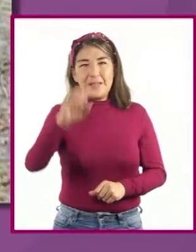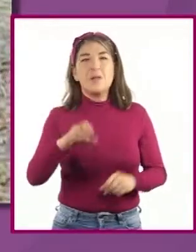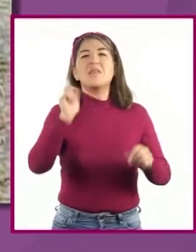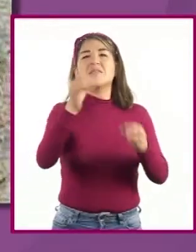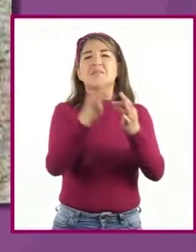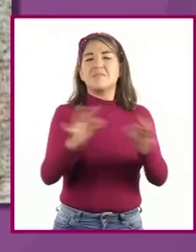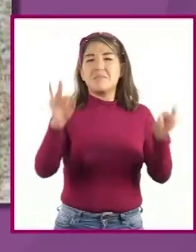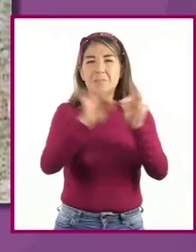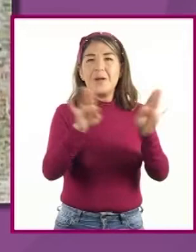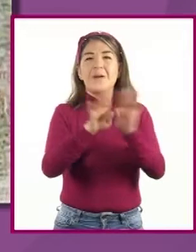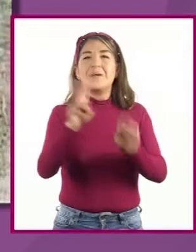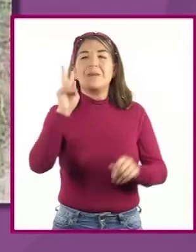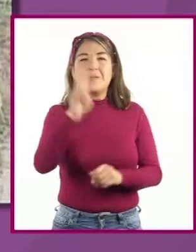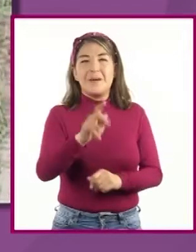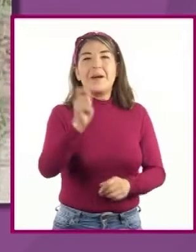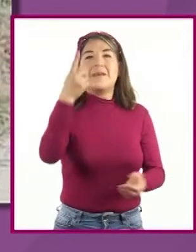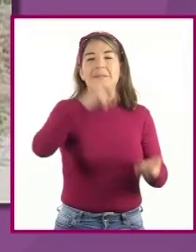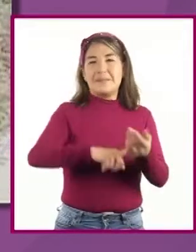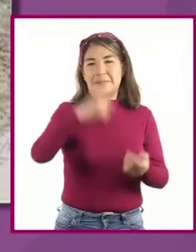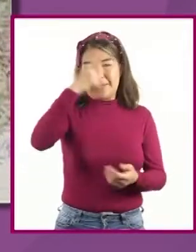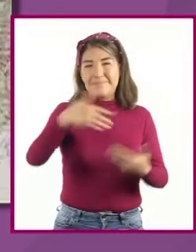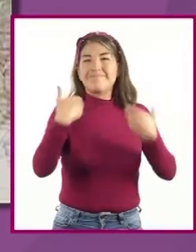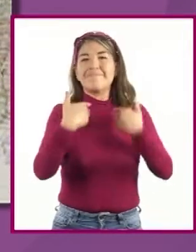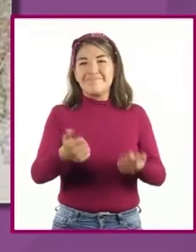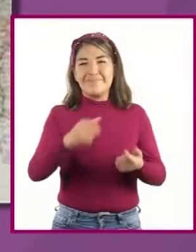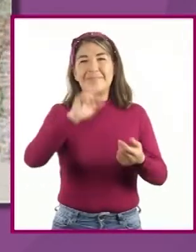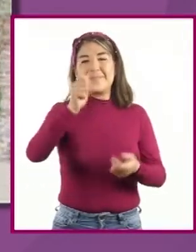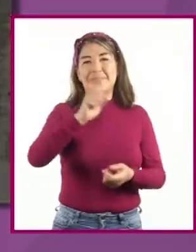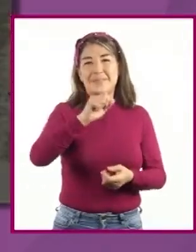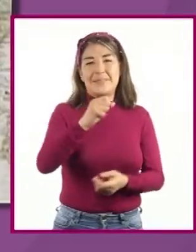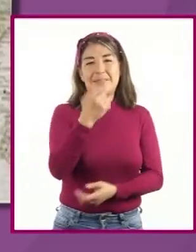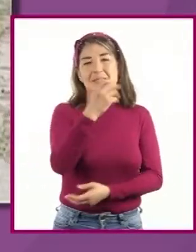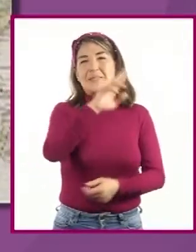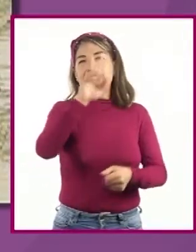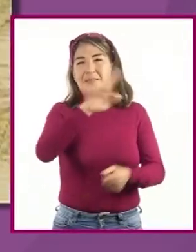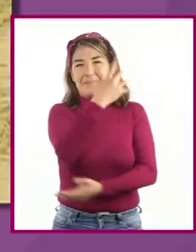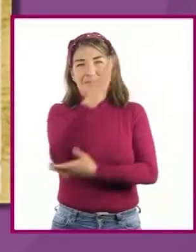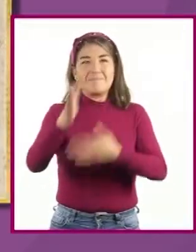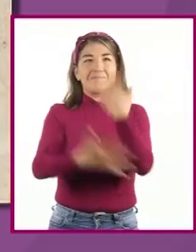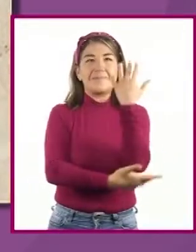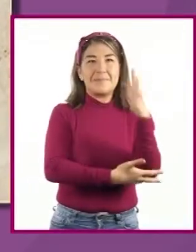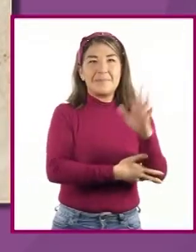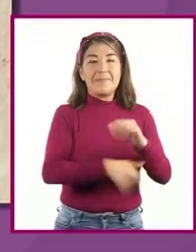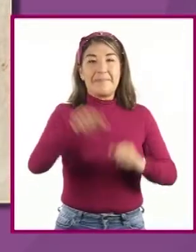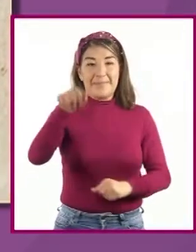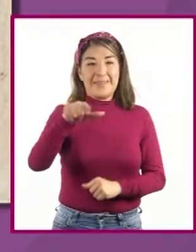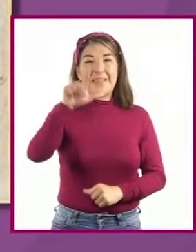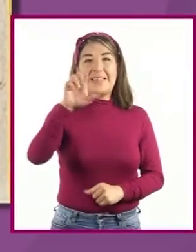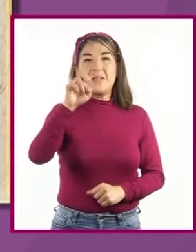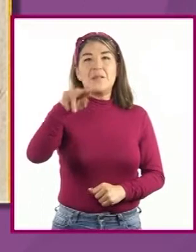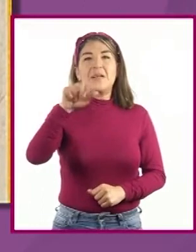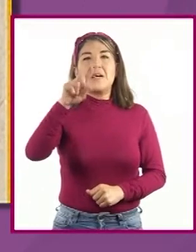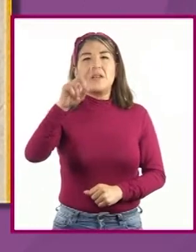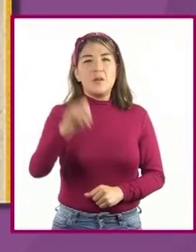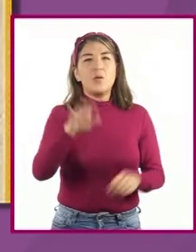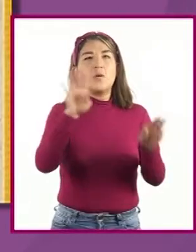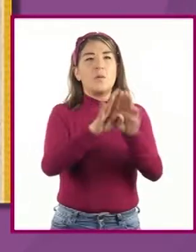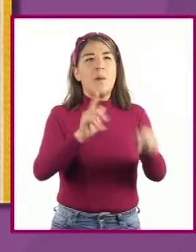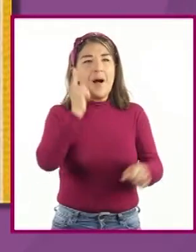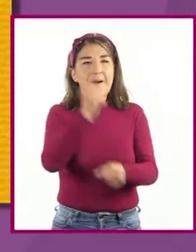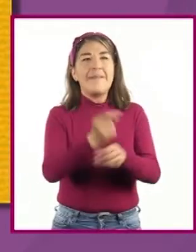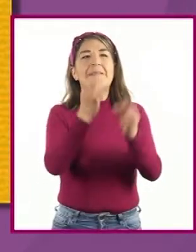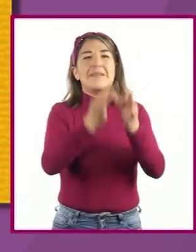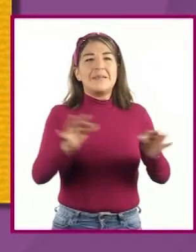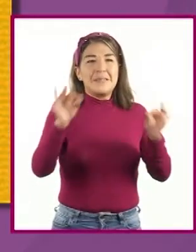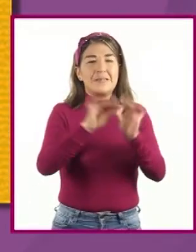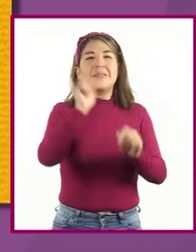experimentación y la observación para entender la naturaleza. Leonardo da Vinci logró gran precisión al reportar sus hallazgos, pues él